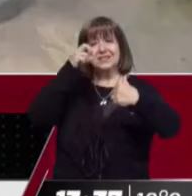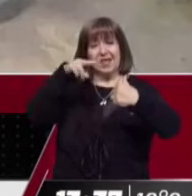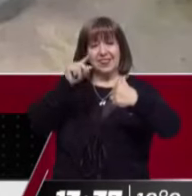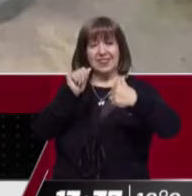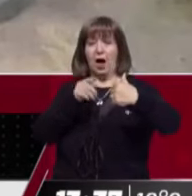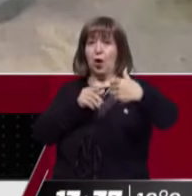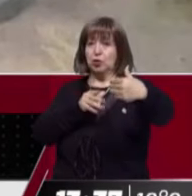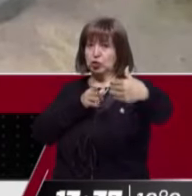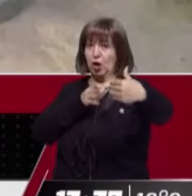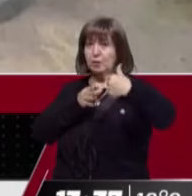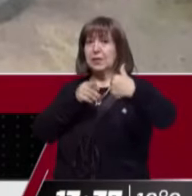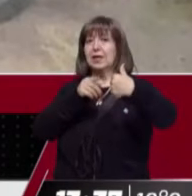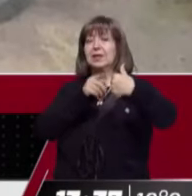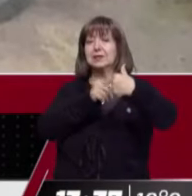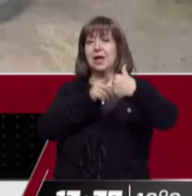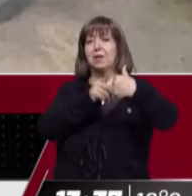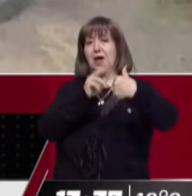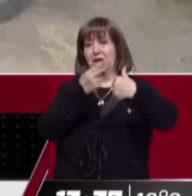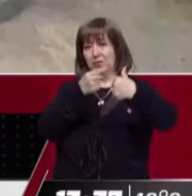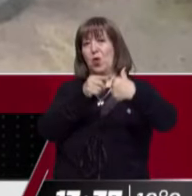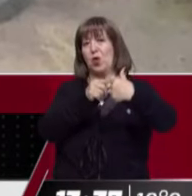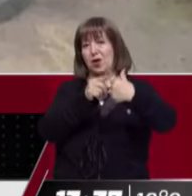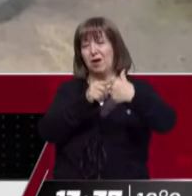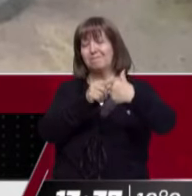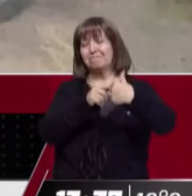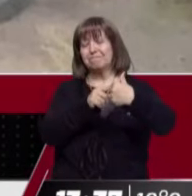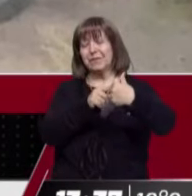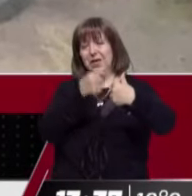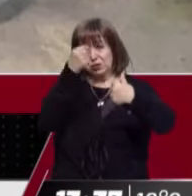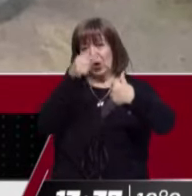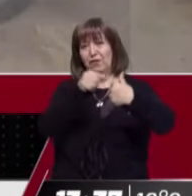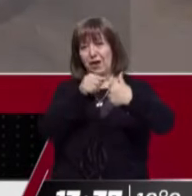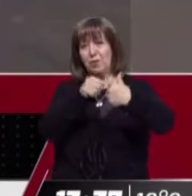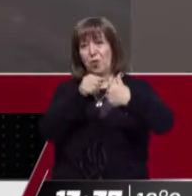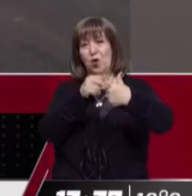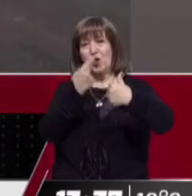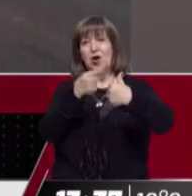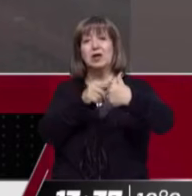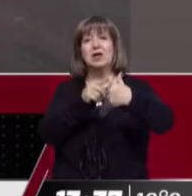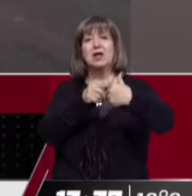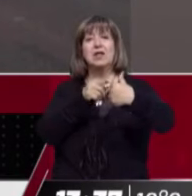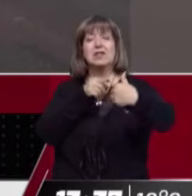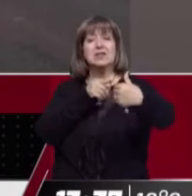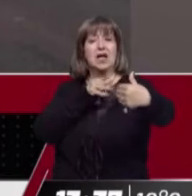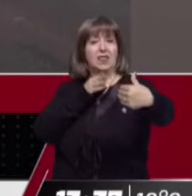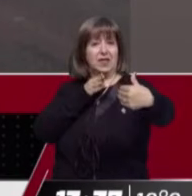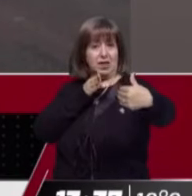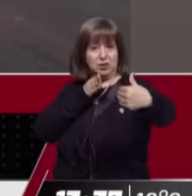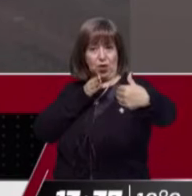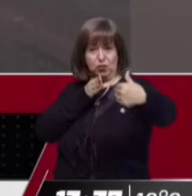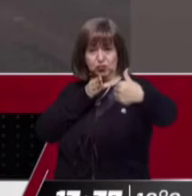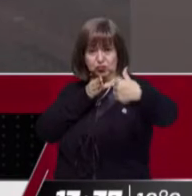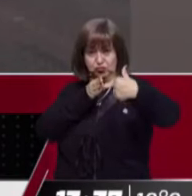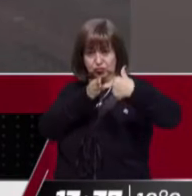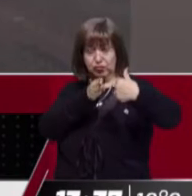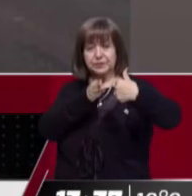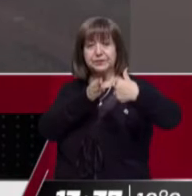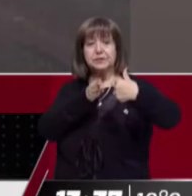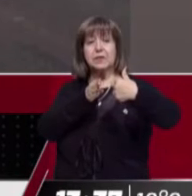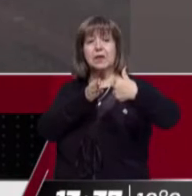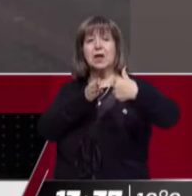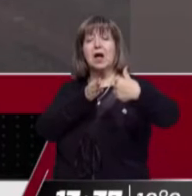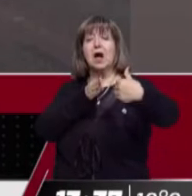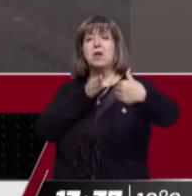donde resulta perder la vida el conductor, venía en dirección contraria, o sea, de oeste a